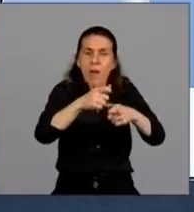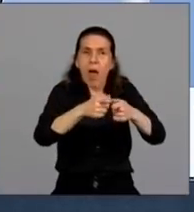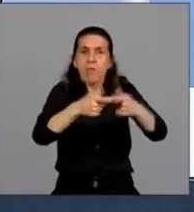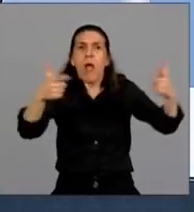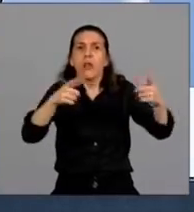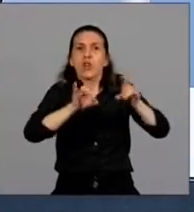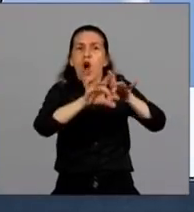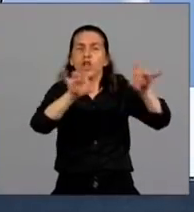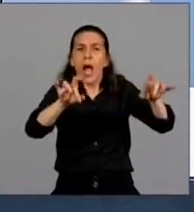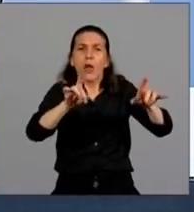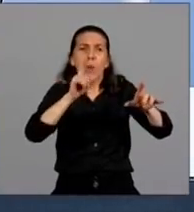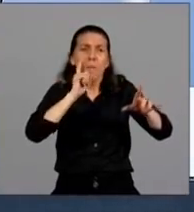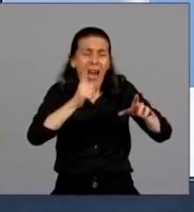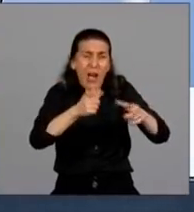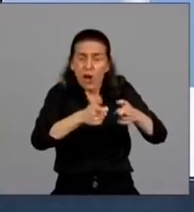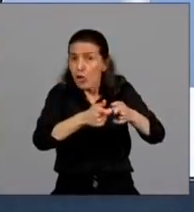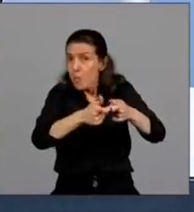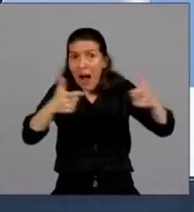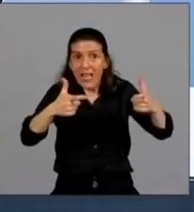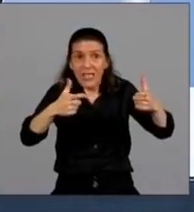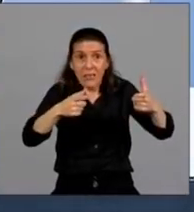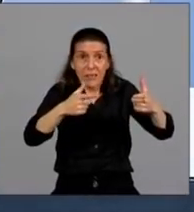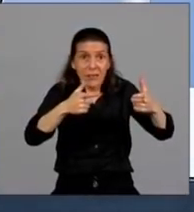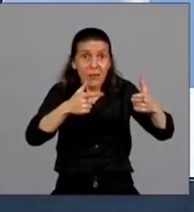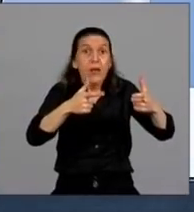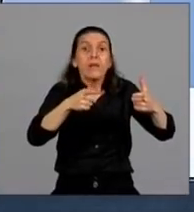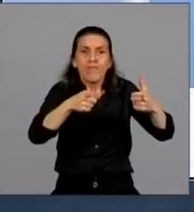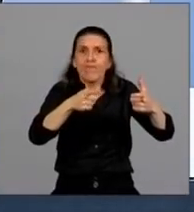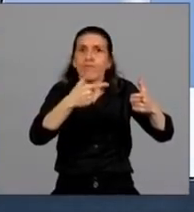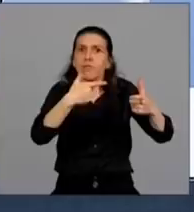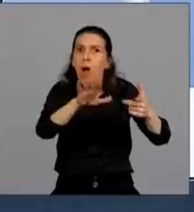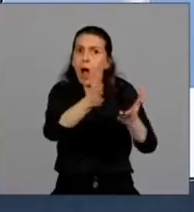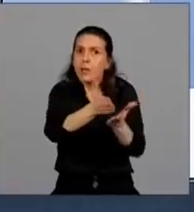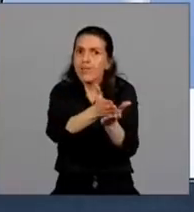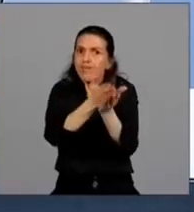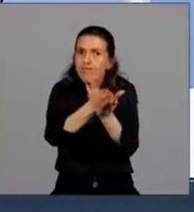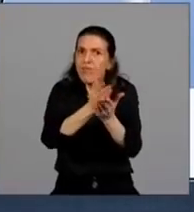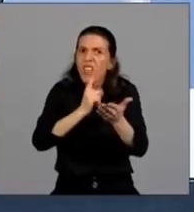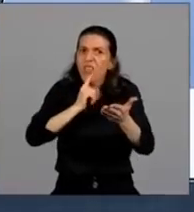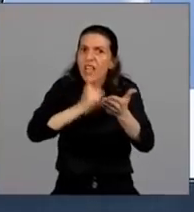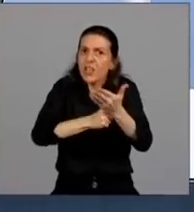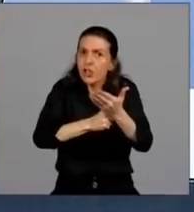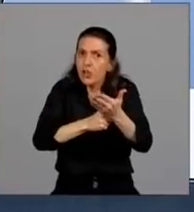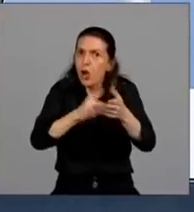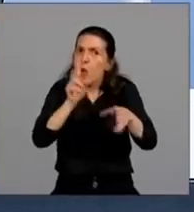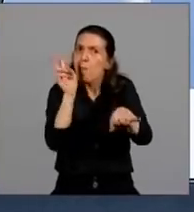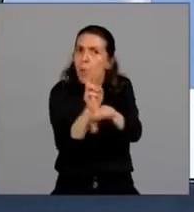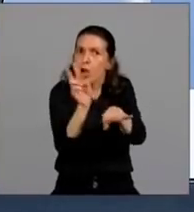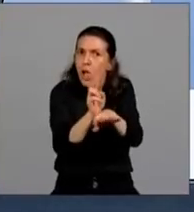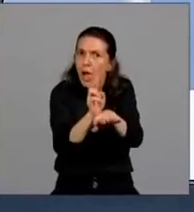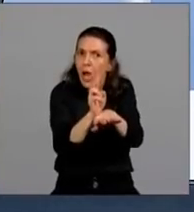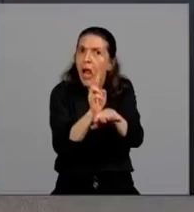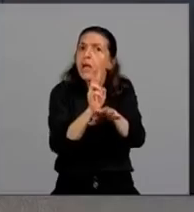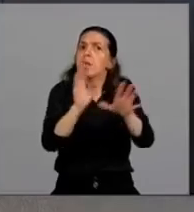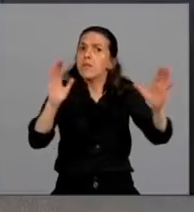tanto más peligro, entonces se toman mayores medidas de protección y de